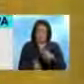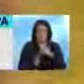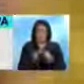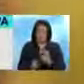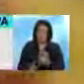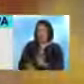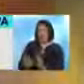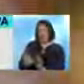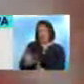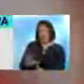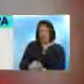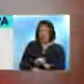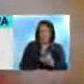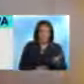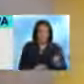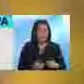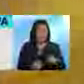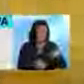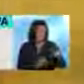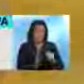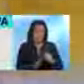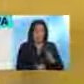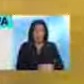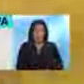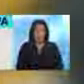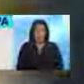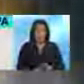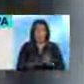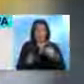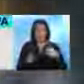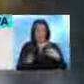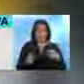¿Qué pasó? El señor está manejando en estado de ebriedad. ¡Oye, aguanta!